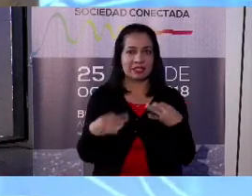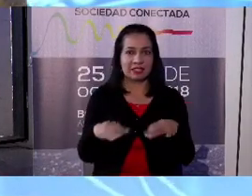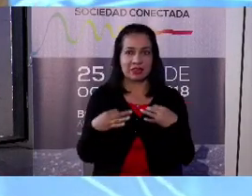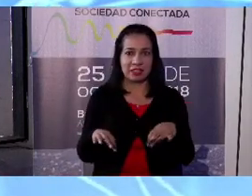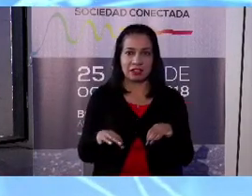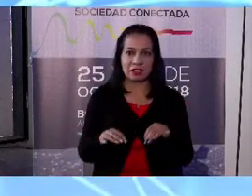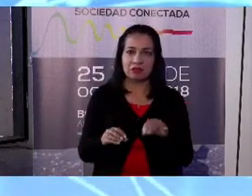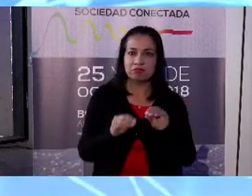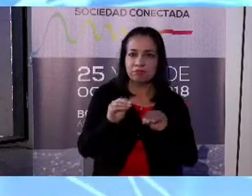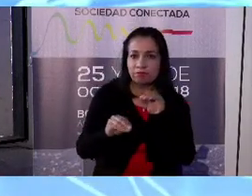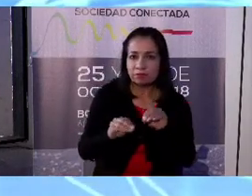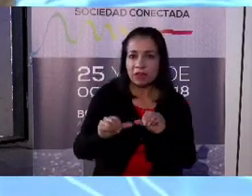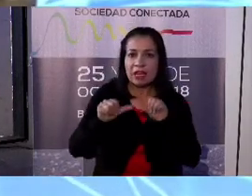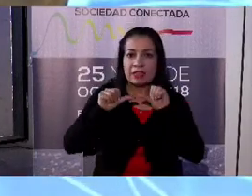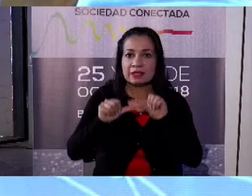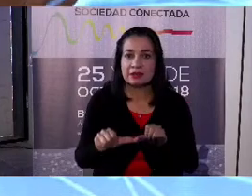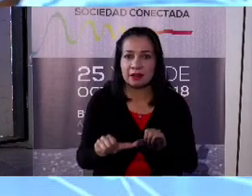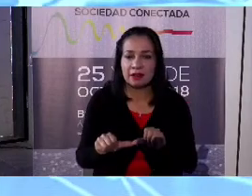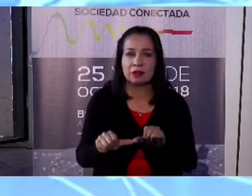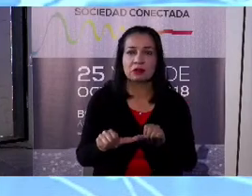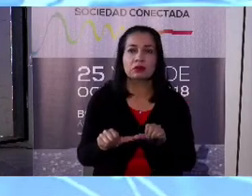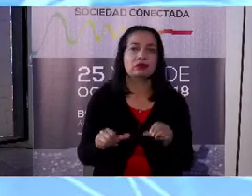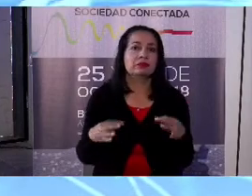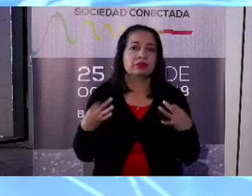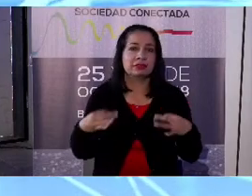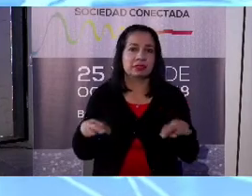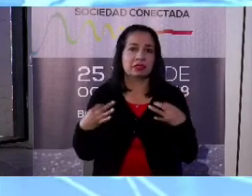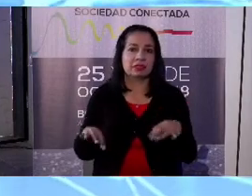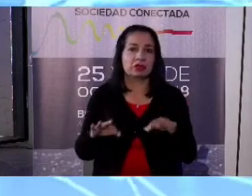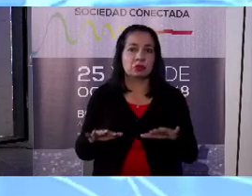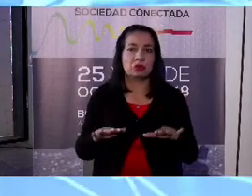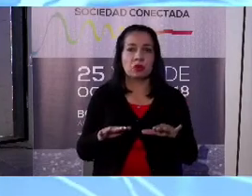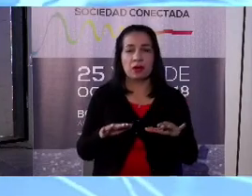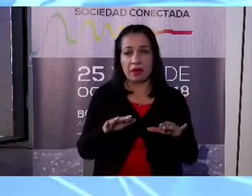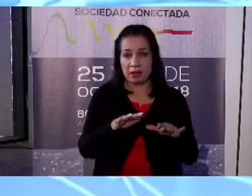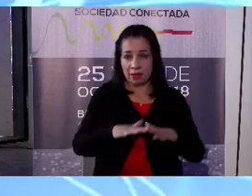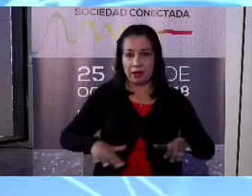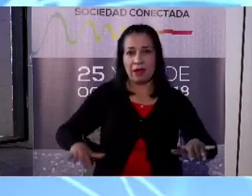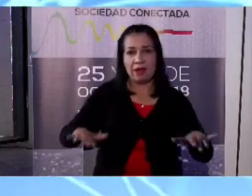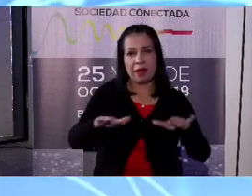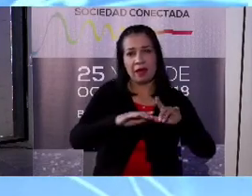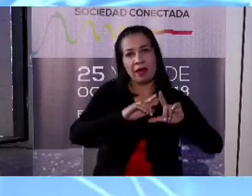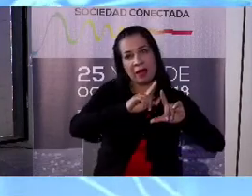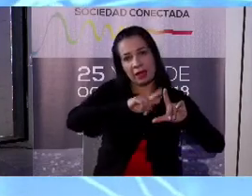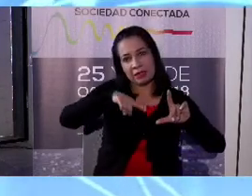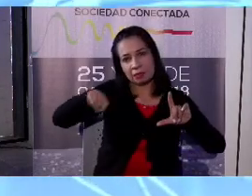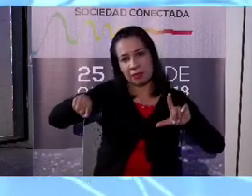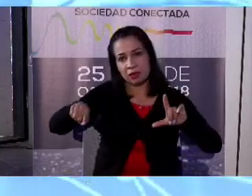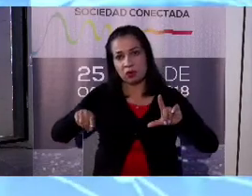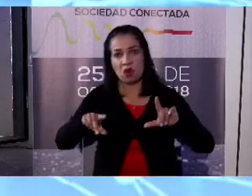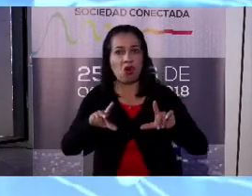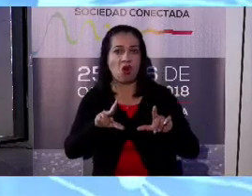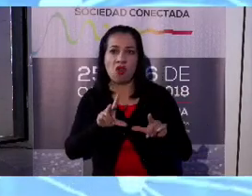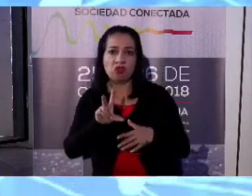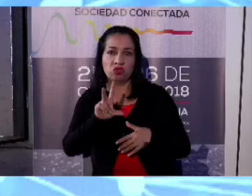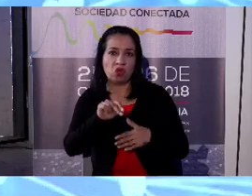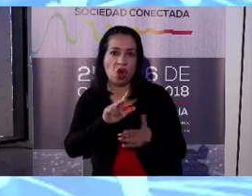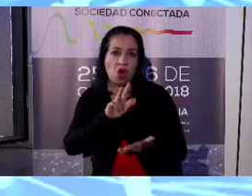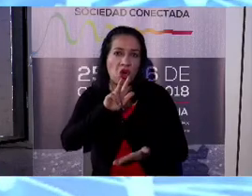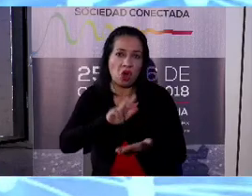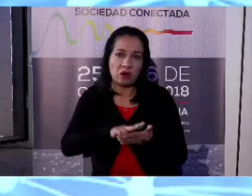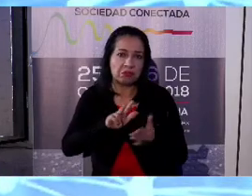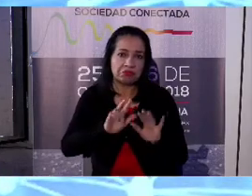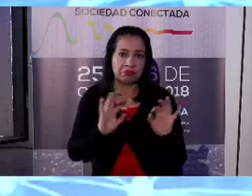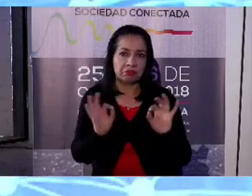ligeras desde cualquier punto de vista por un lado utilizan espectro No licenciado por por otro lado la infraestructura es pequeña estamos hablando de